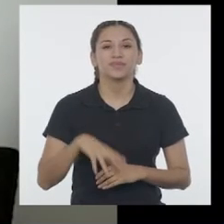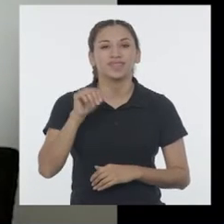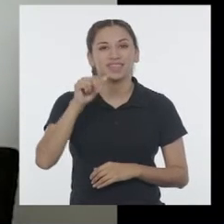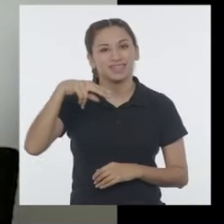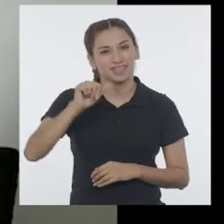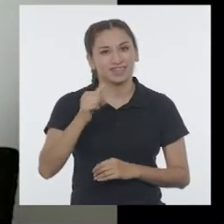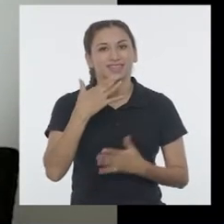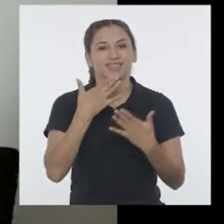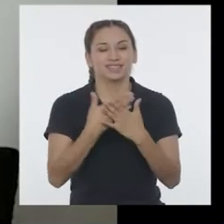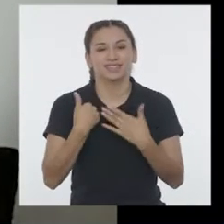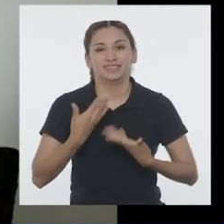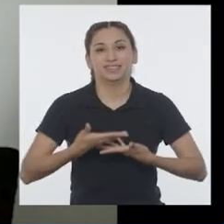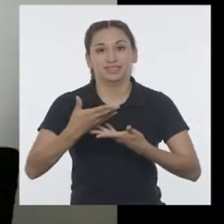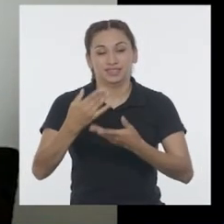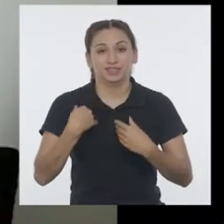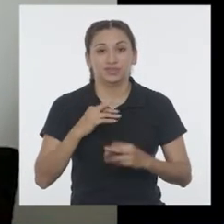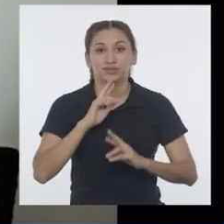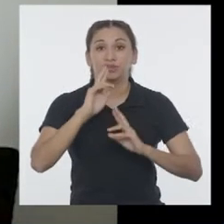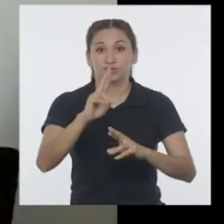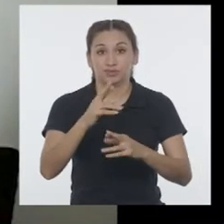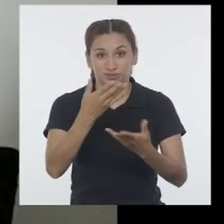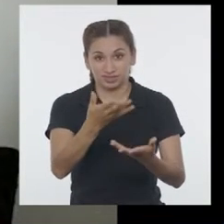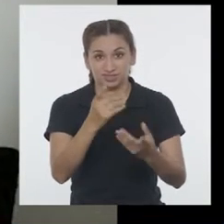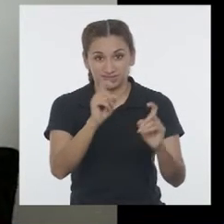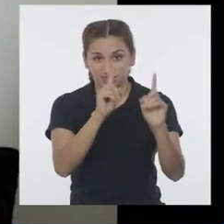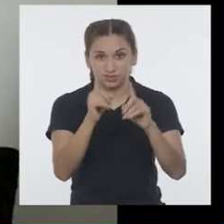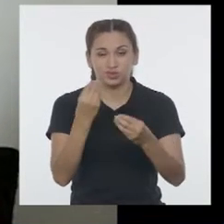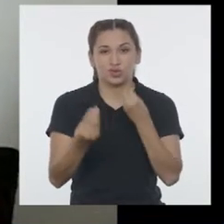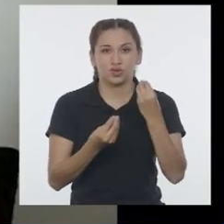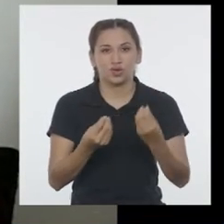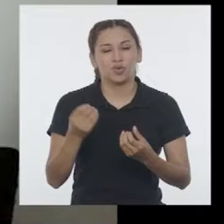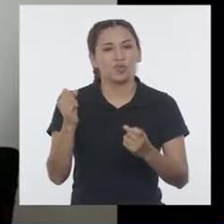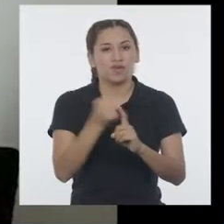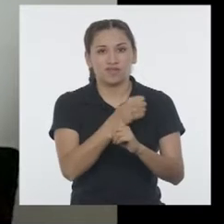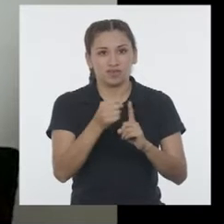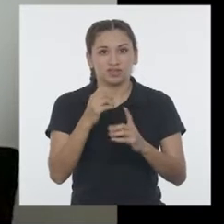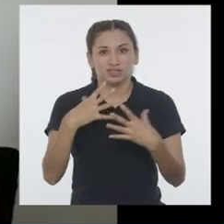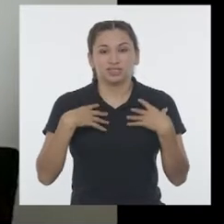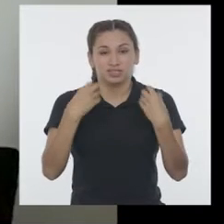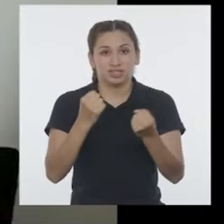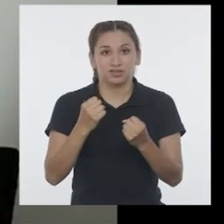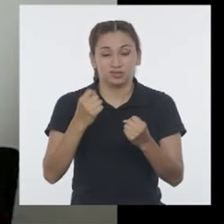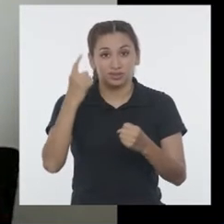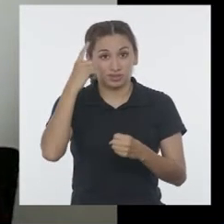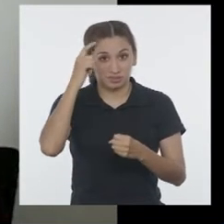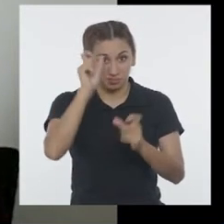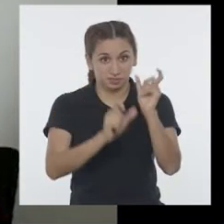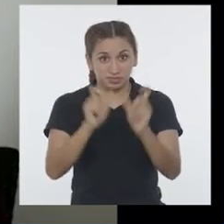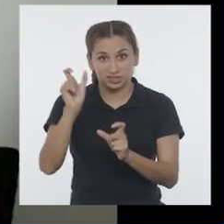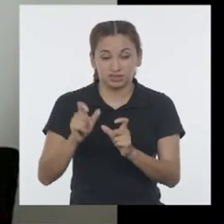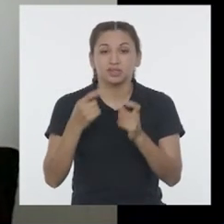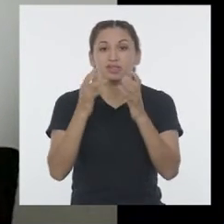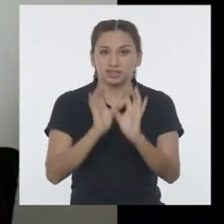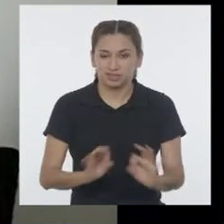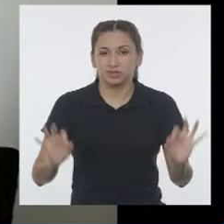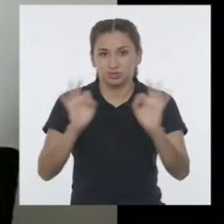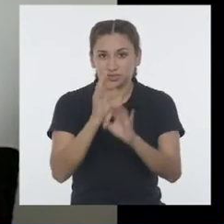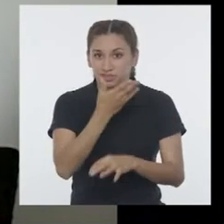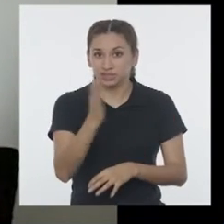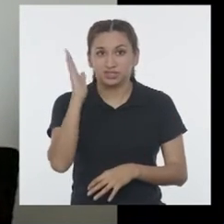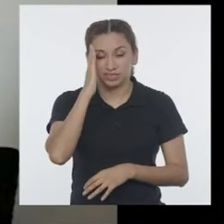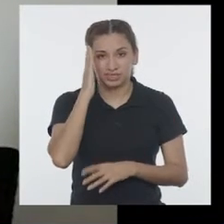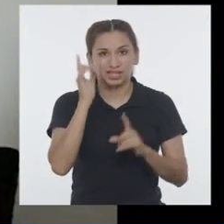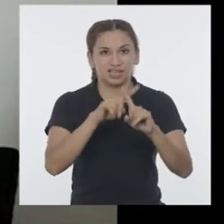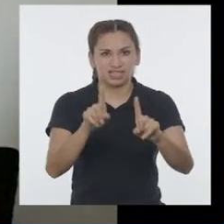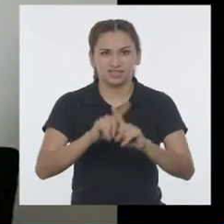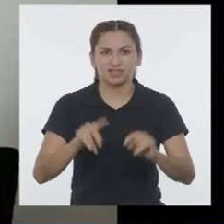Ana, gracias por la invitación. Y para poder contestar a la pregunta ¿cómo afecta la violencia a la salud mental de las personas?, es importante saber que